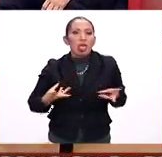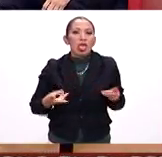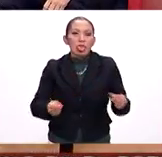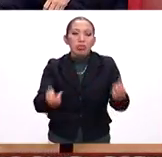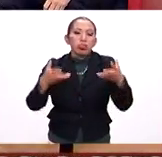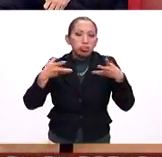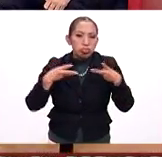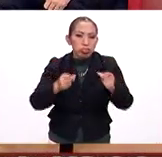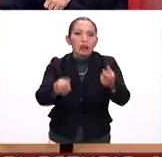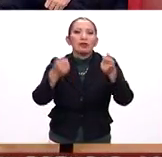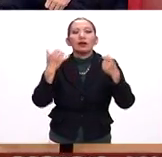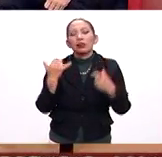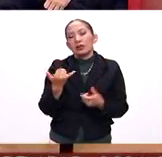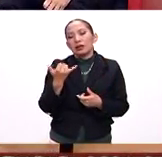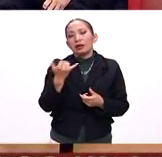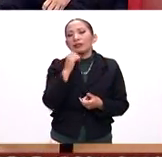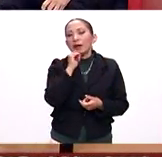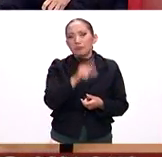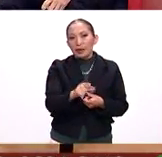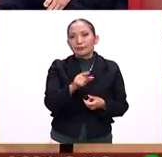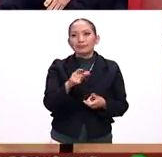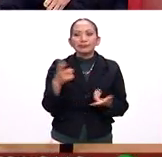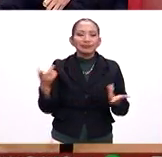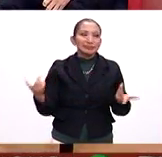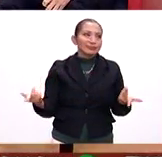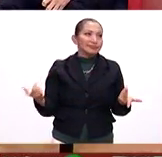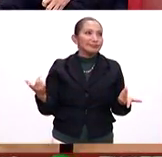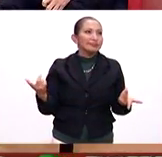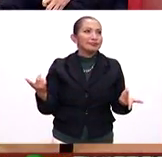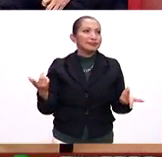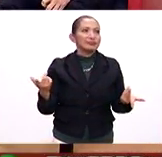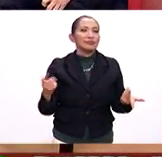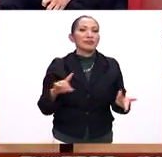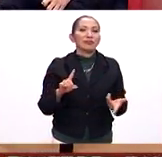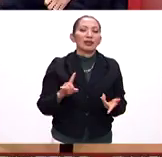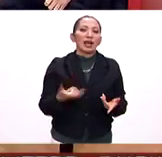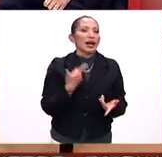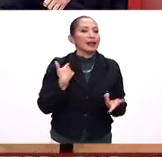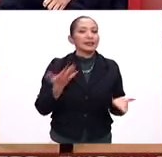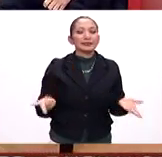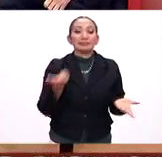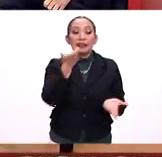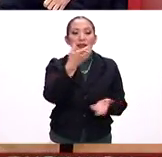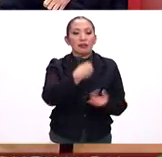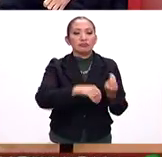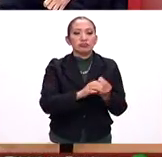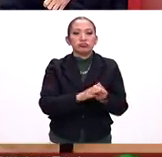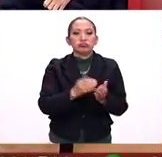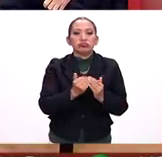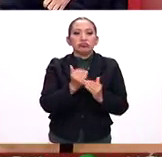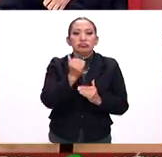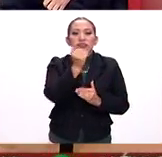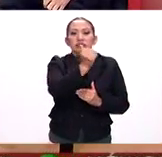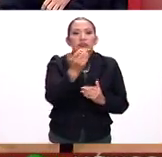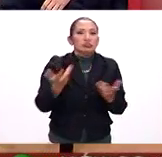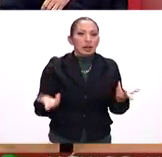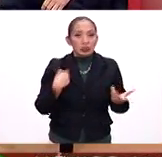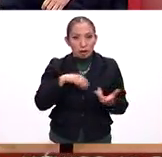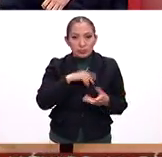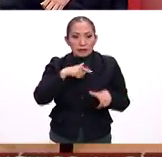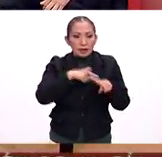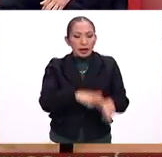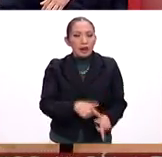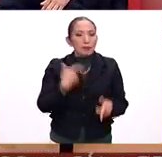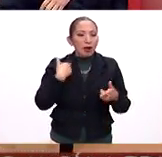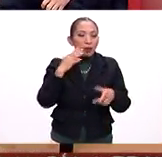costoso, y puede implicar, pues, digamos que en aspecto económico, un crecimiento si es que nosotros seguimos